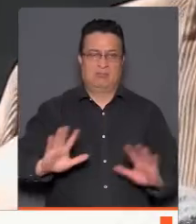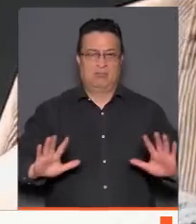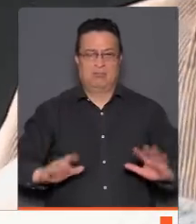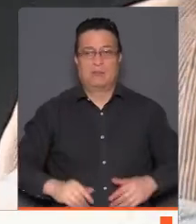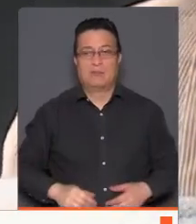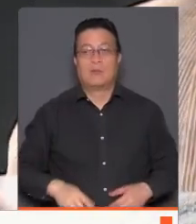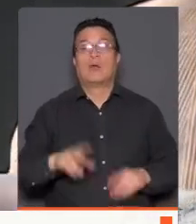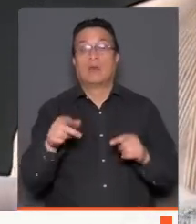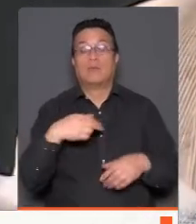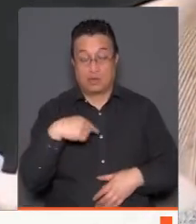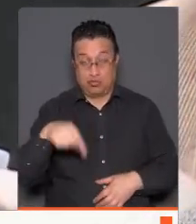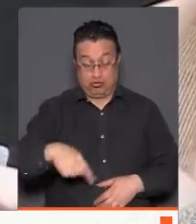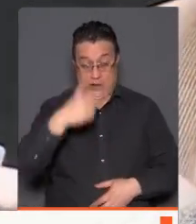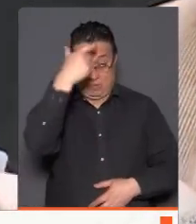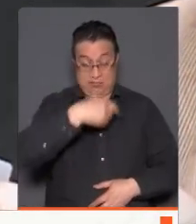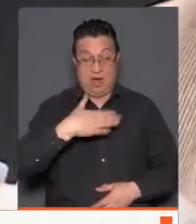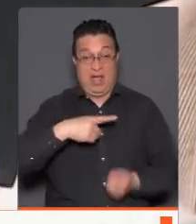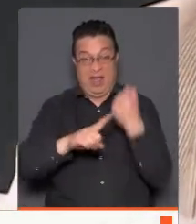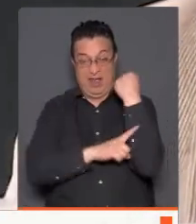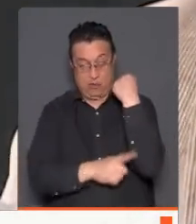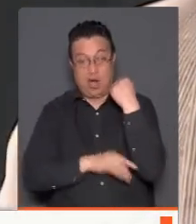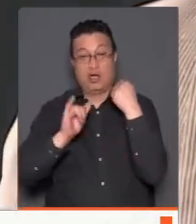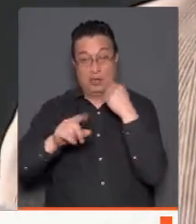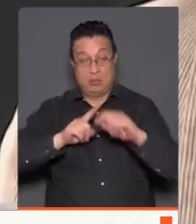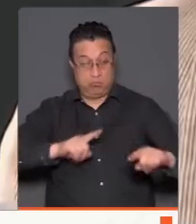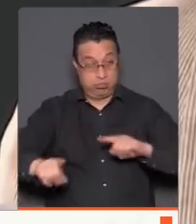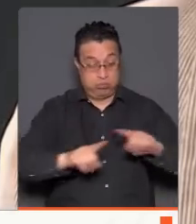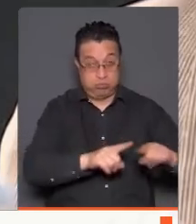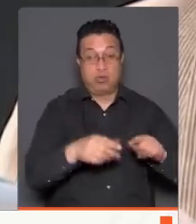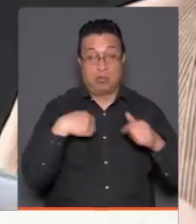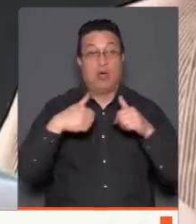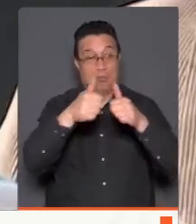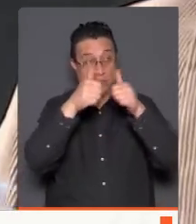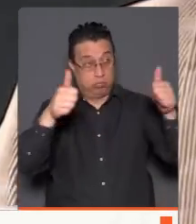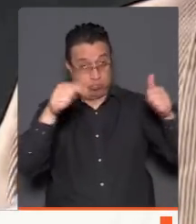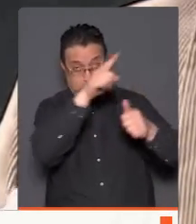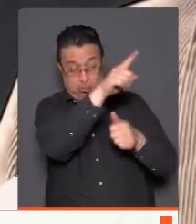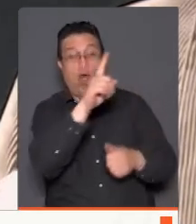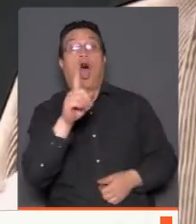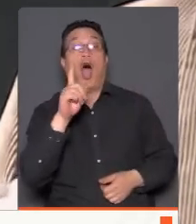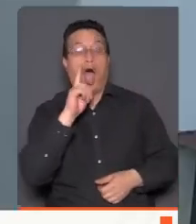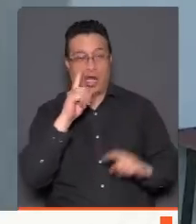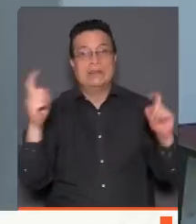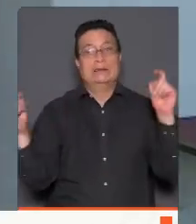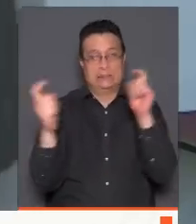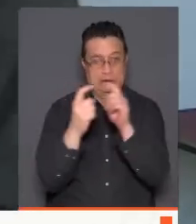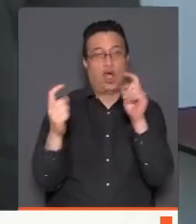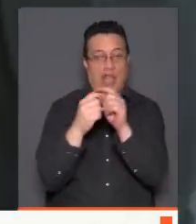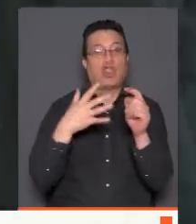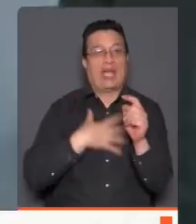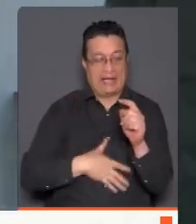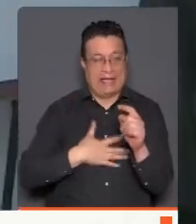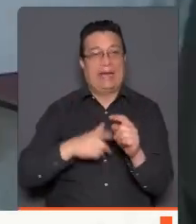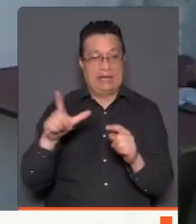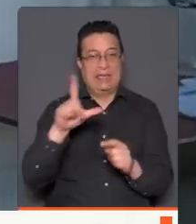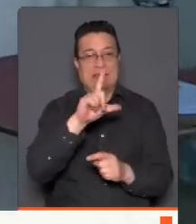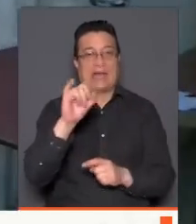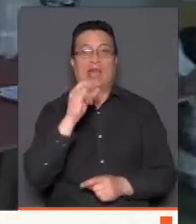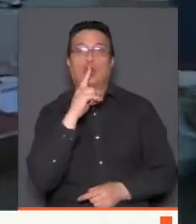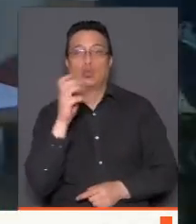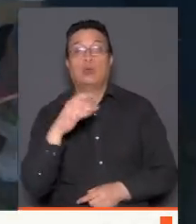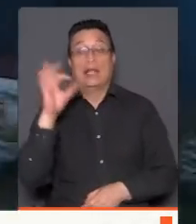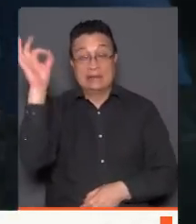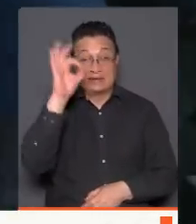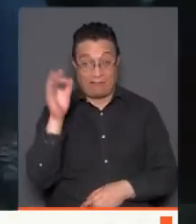a través de este abogado y otras gestiones efectivamente el ejecutivo ha intentado hacer algunos acercamientos fue el sábado tras la primera visita a la